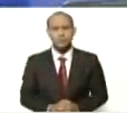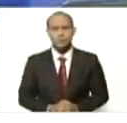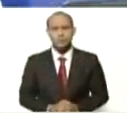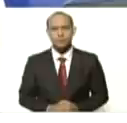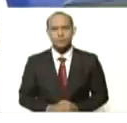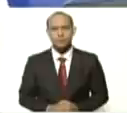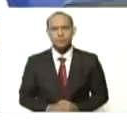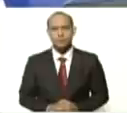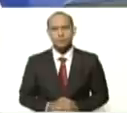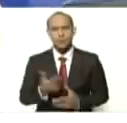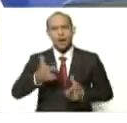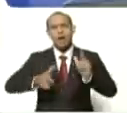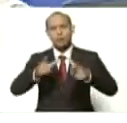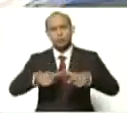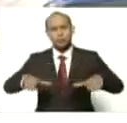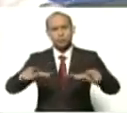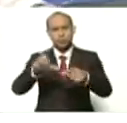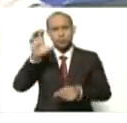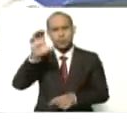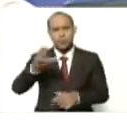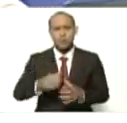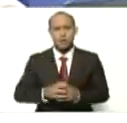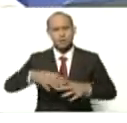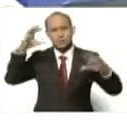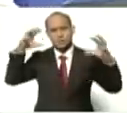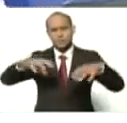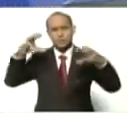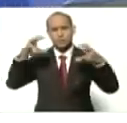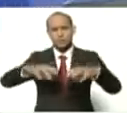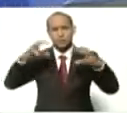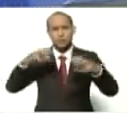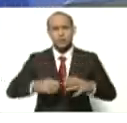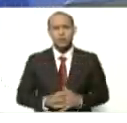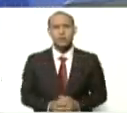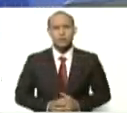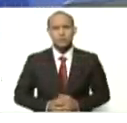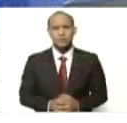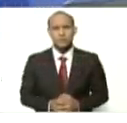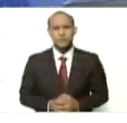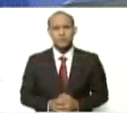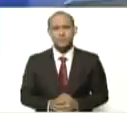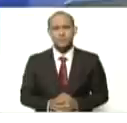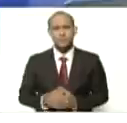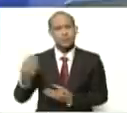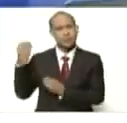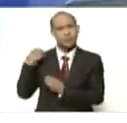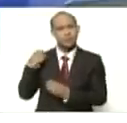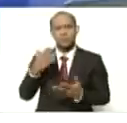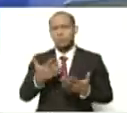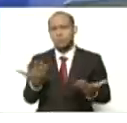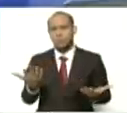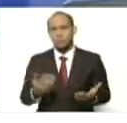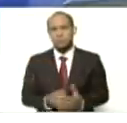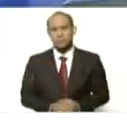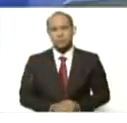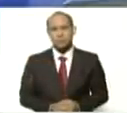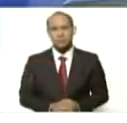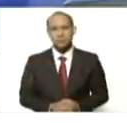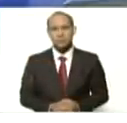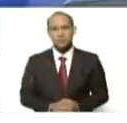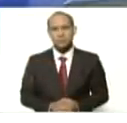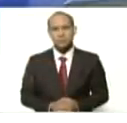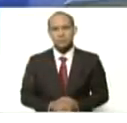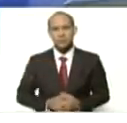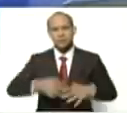parte del país con precipitaciones me dicen qué tenemos el